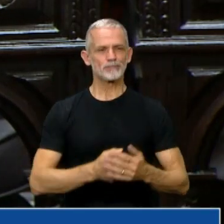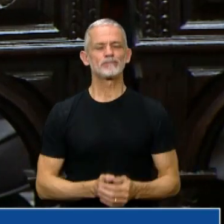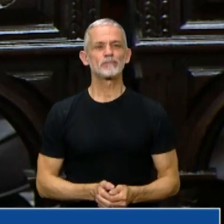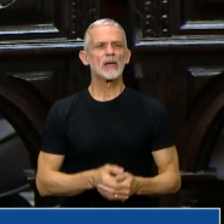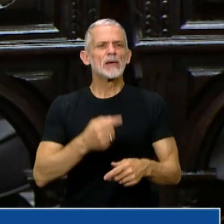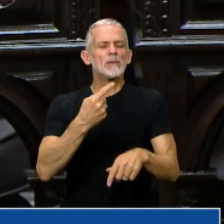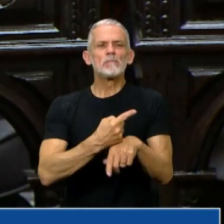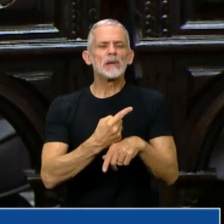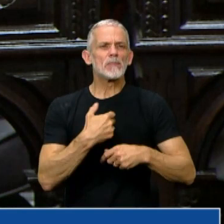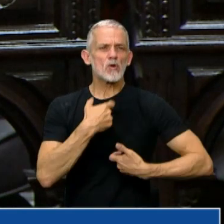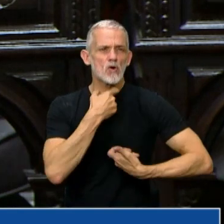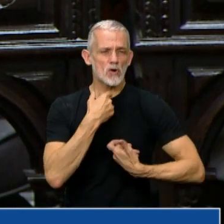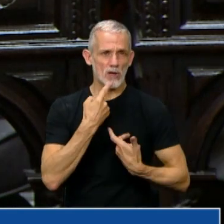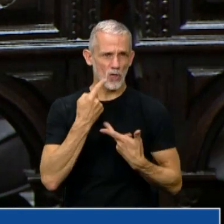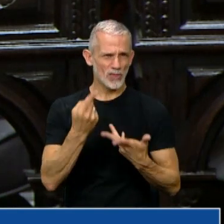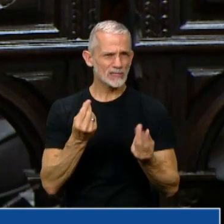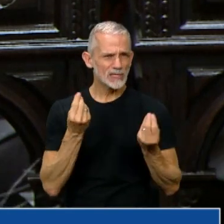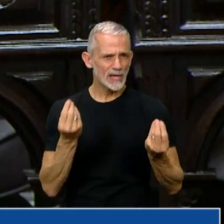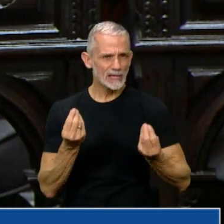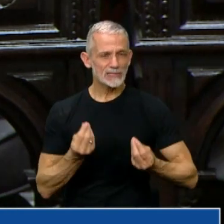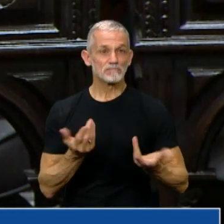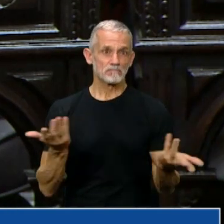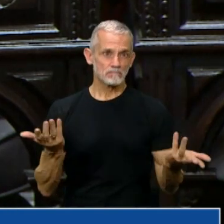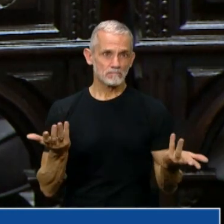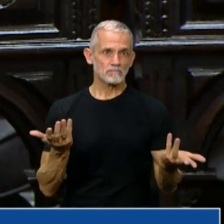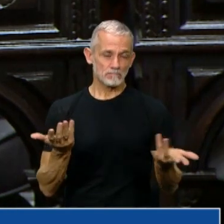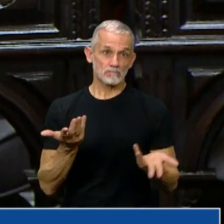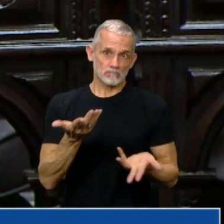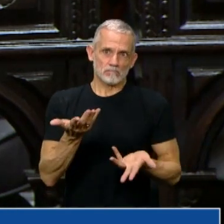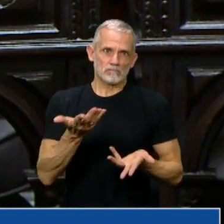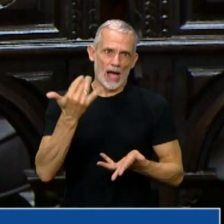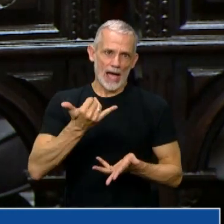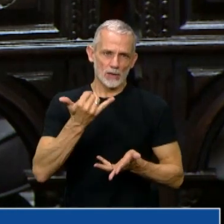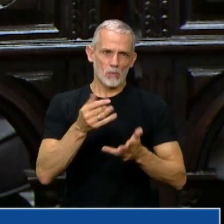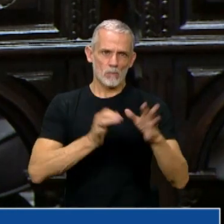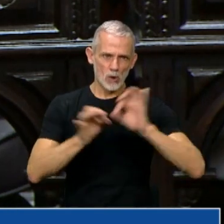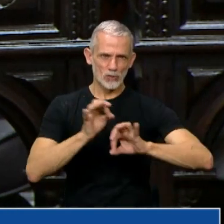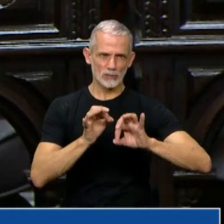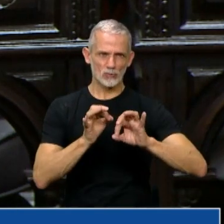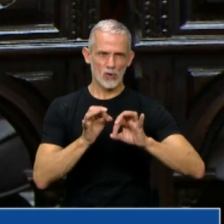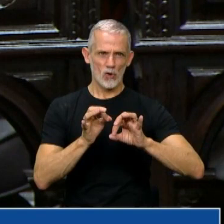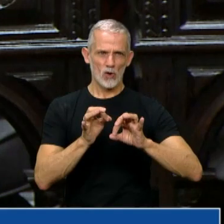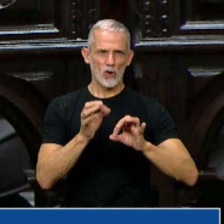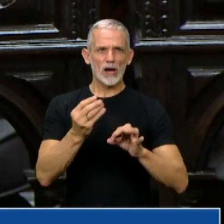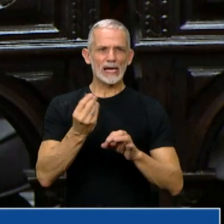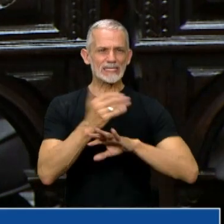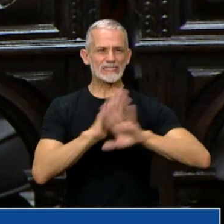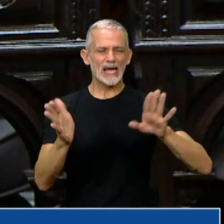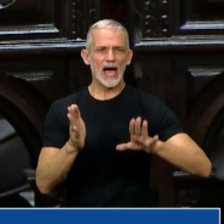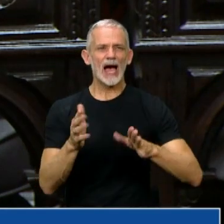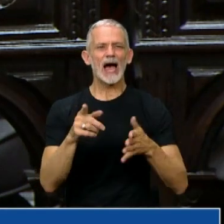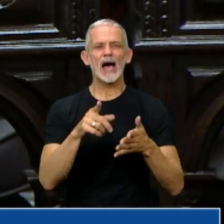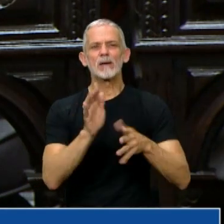Lo primero que quiero decir es que claramente estamos tratando un proyecto que deja sin